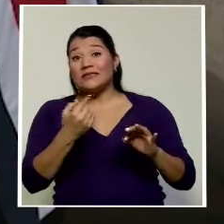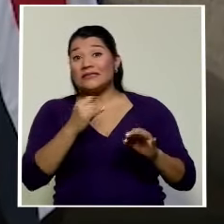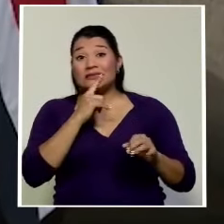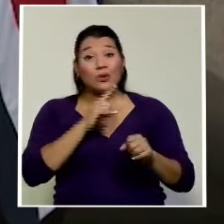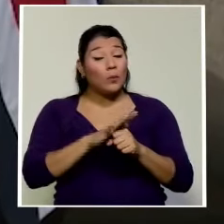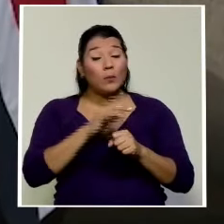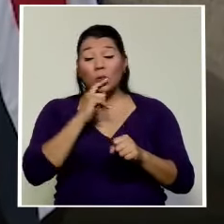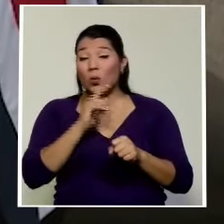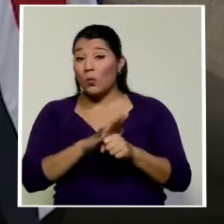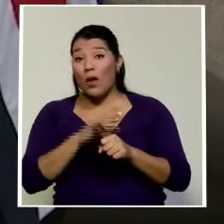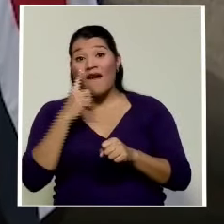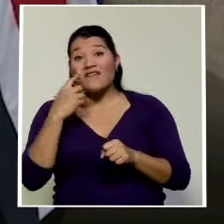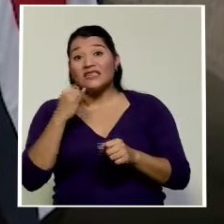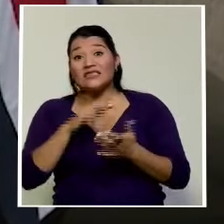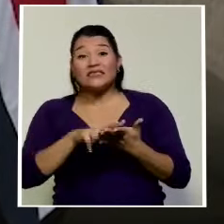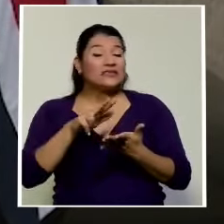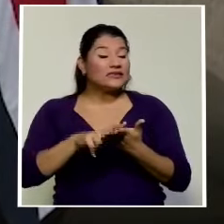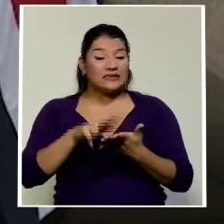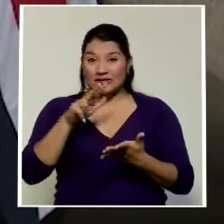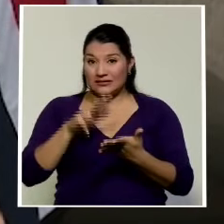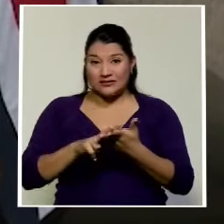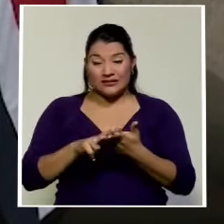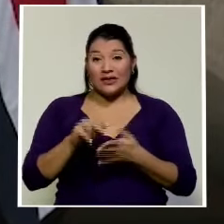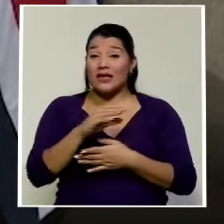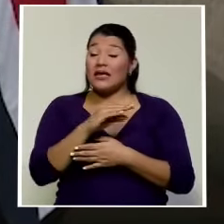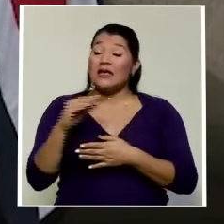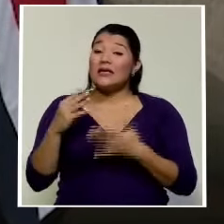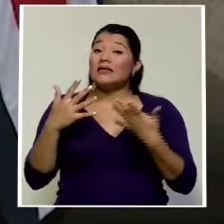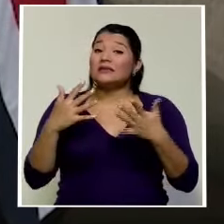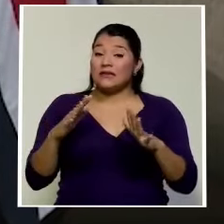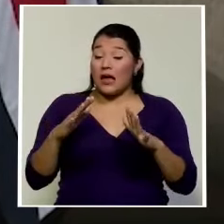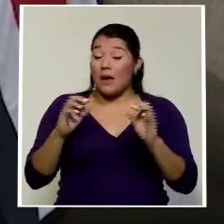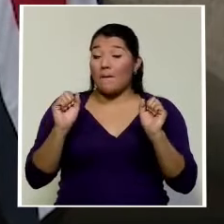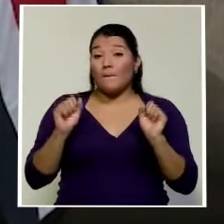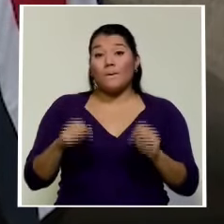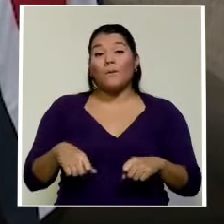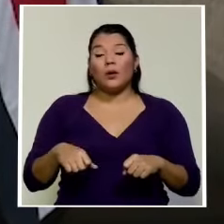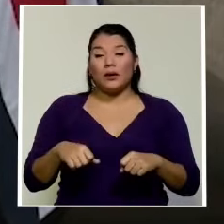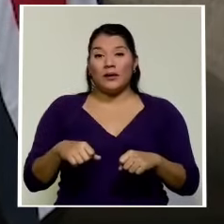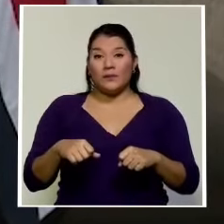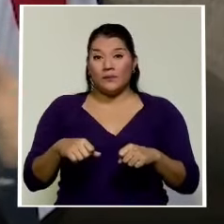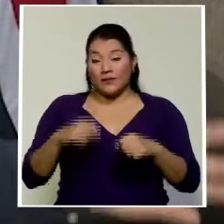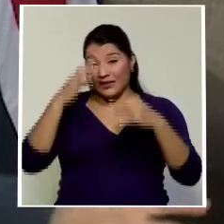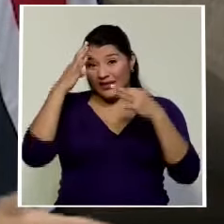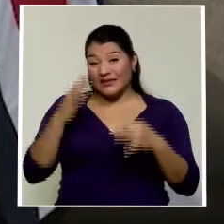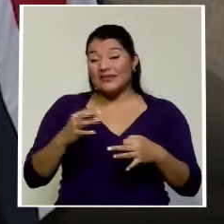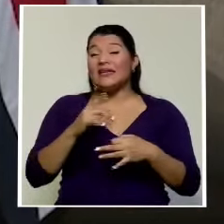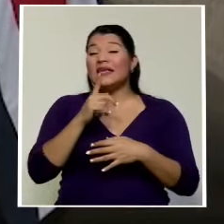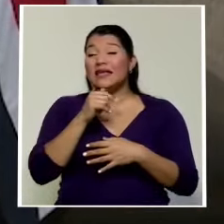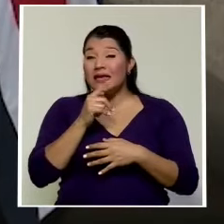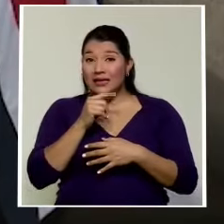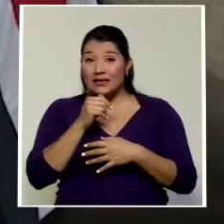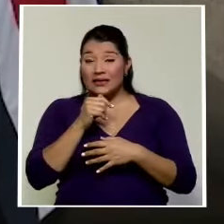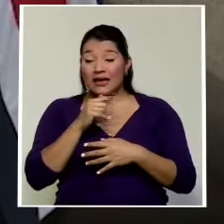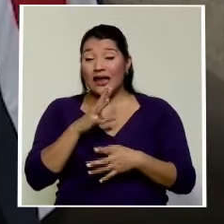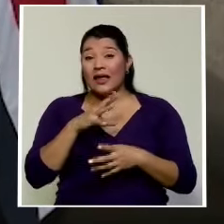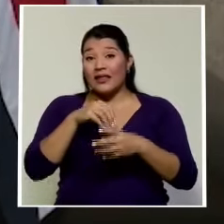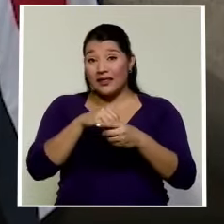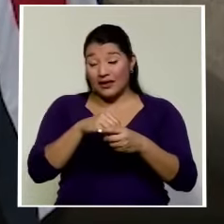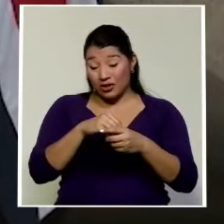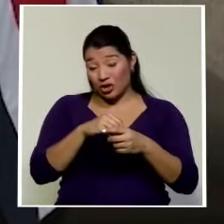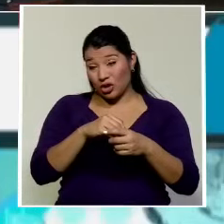el papeleo por cada una de las agrupaciones políticas y así ya pues finalmente decidir quiénes serán los que están en la